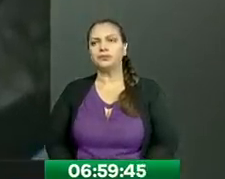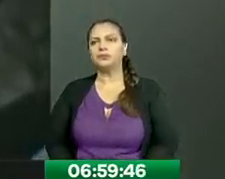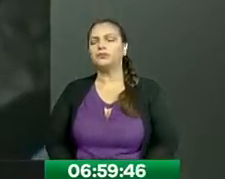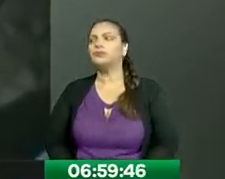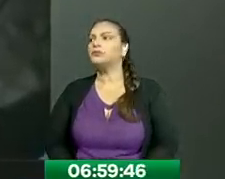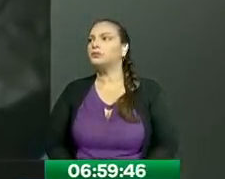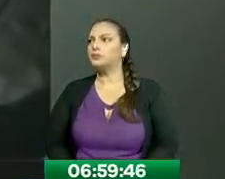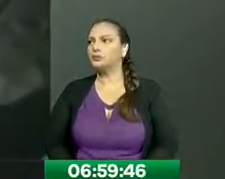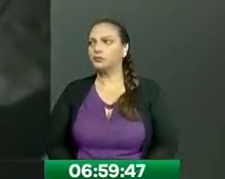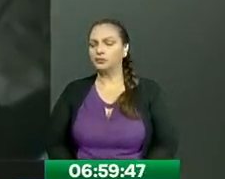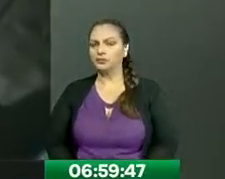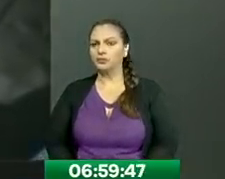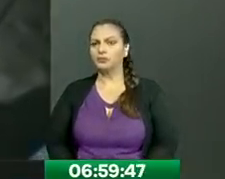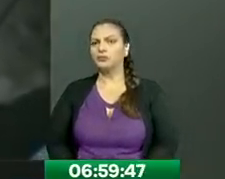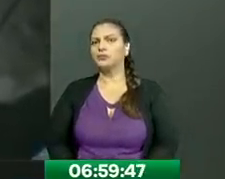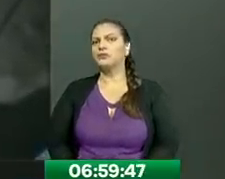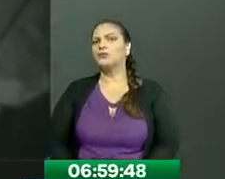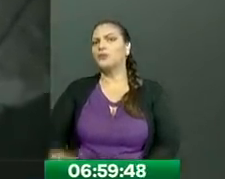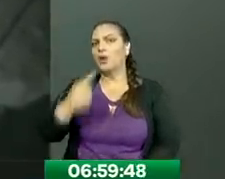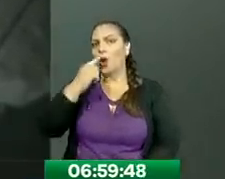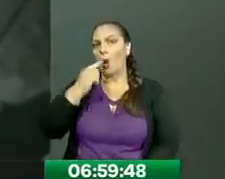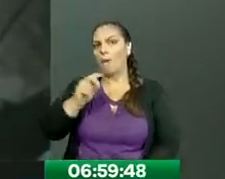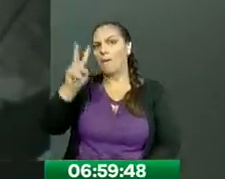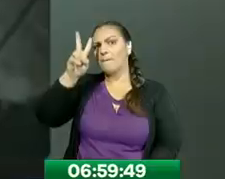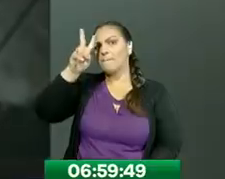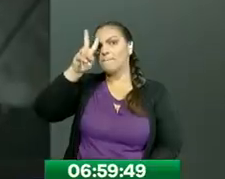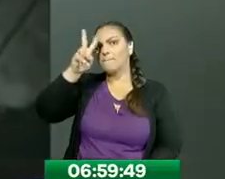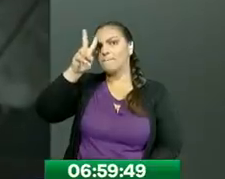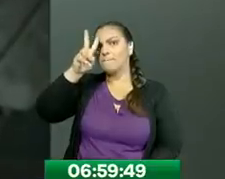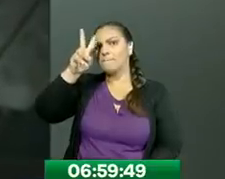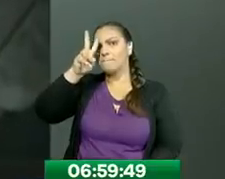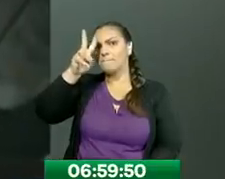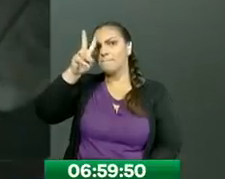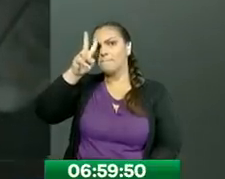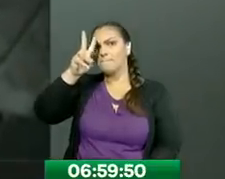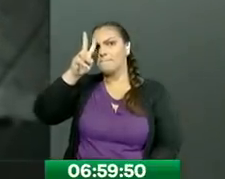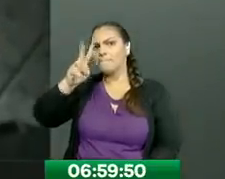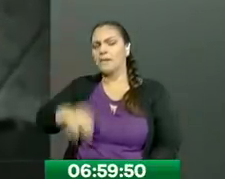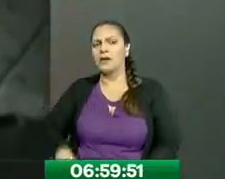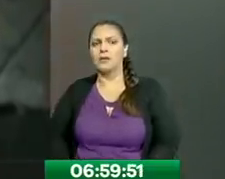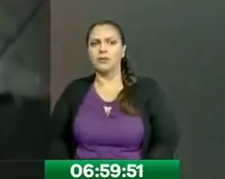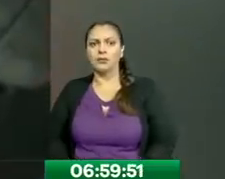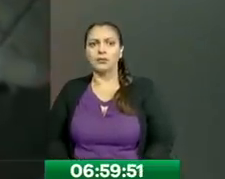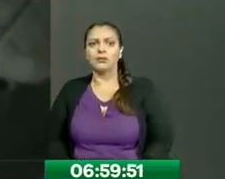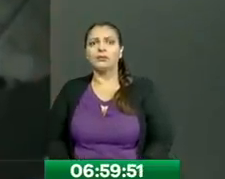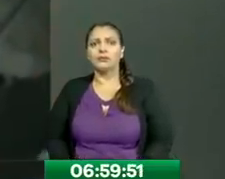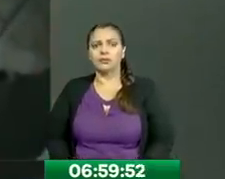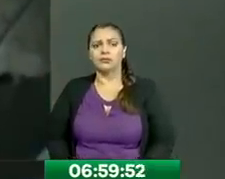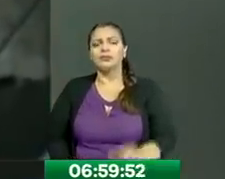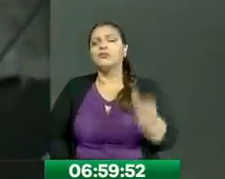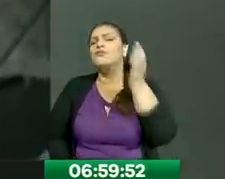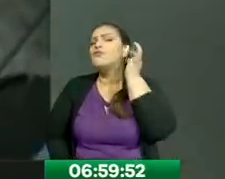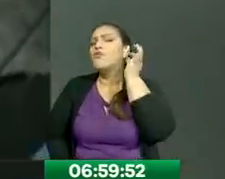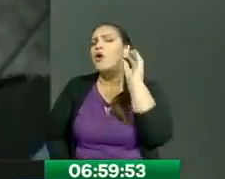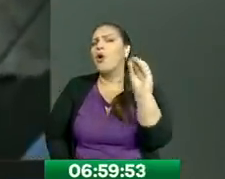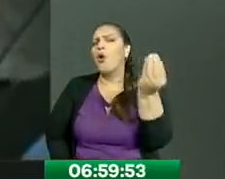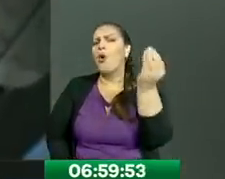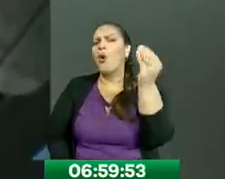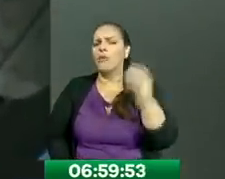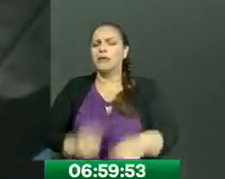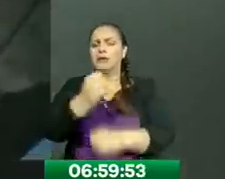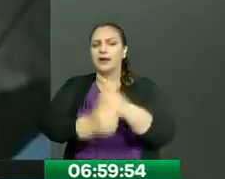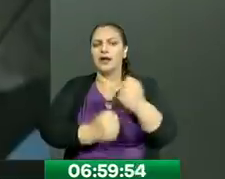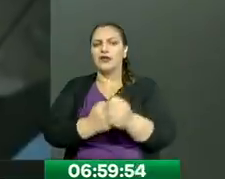este hombre enviaba vídeos de carácter sexual a una menor de 13 años quien tiene discapacidad física ofrecerle